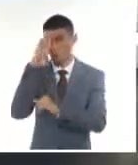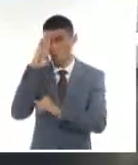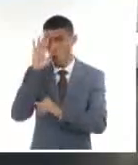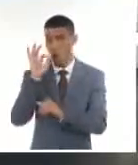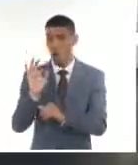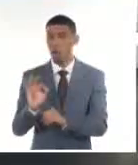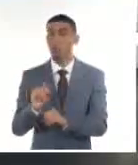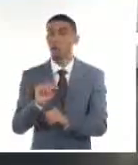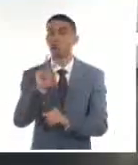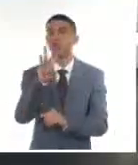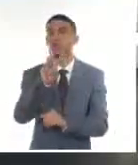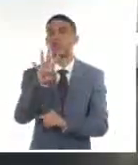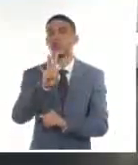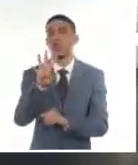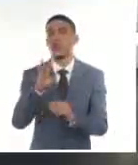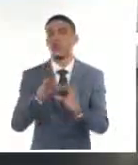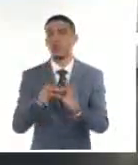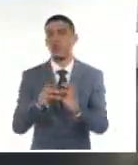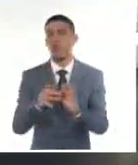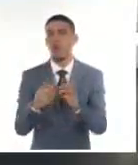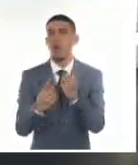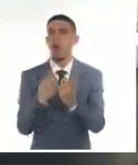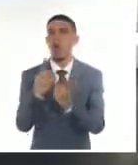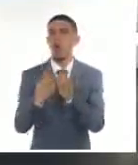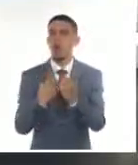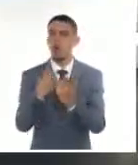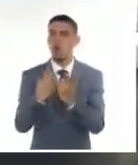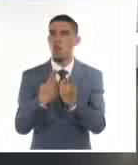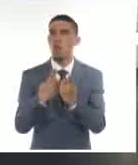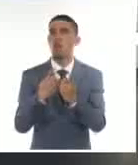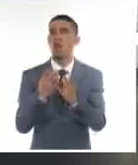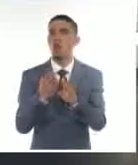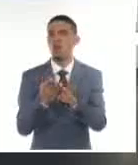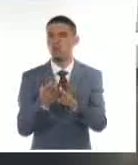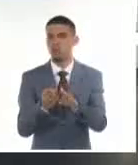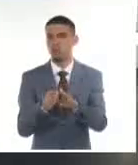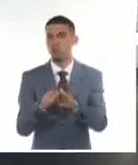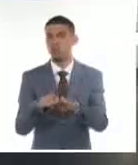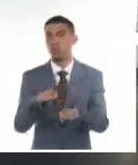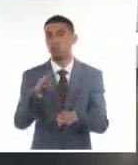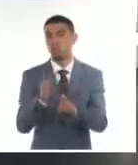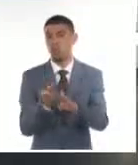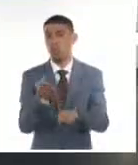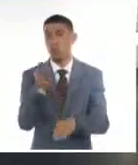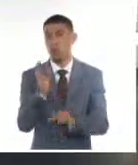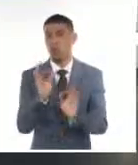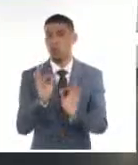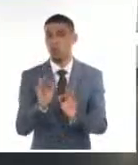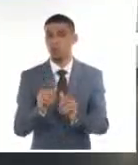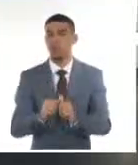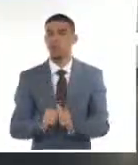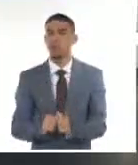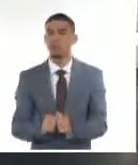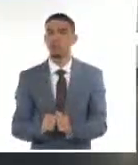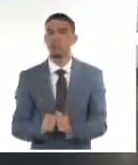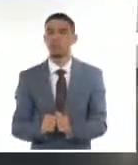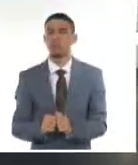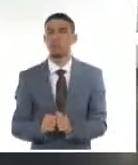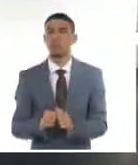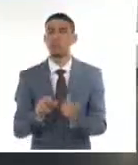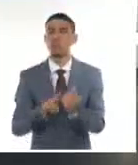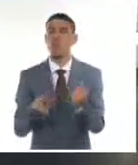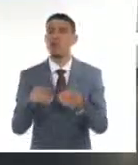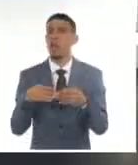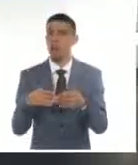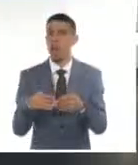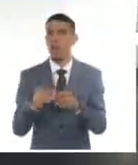hasta los 34 gr incluso con valores Superiores 34.6 de máxima reportaba la estación meteorológica de Manzanillo en la provincia de Granma